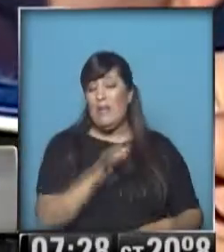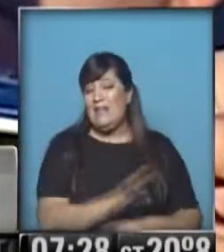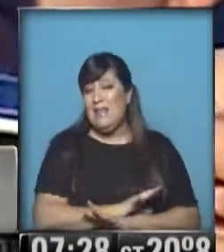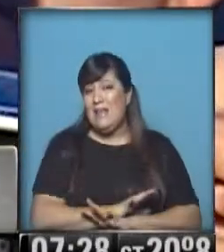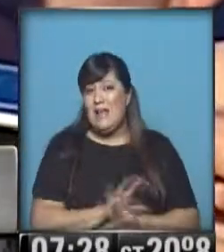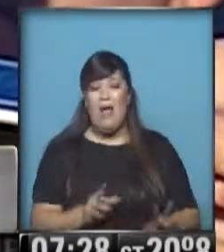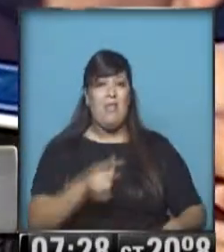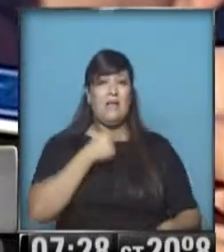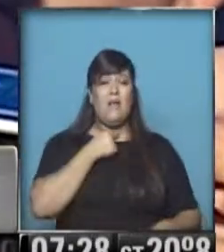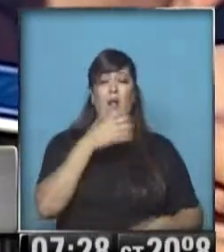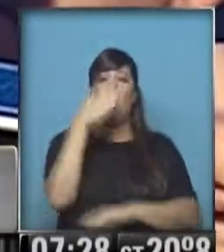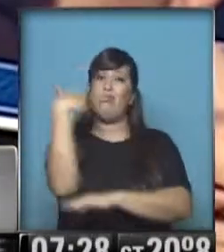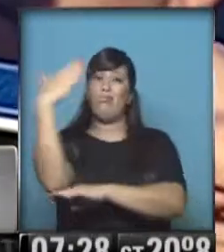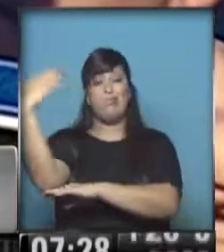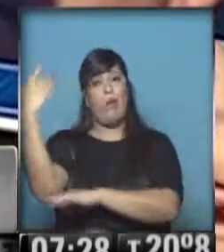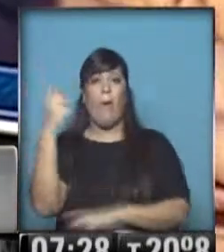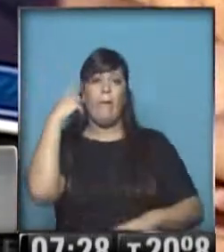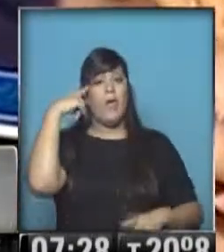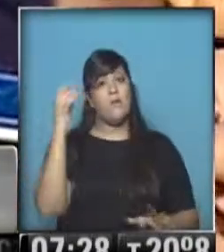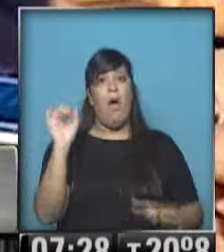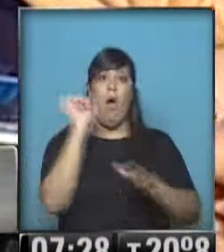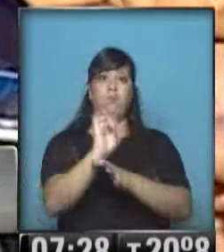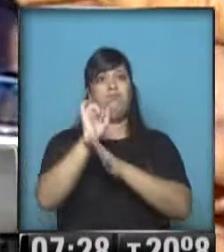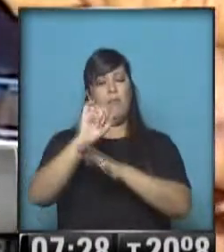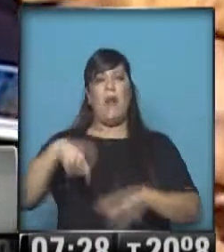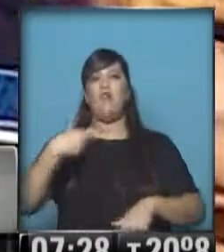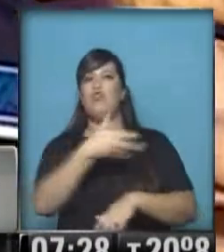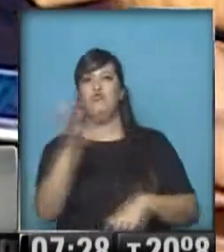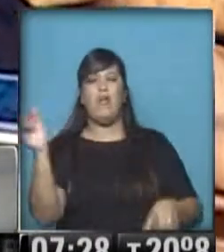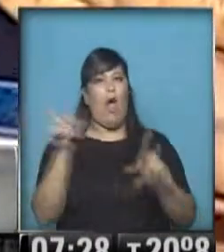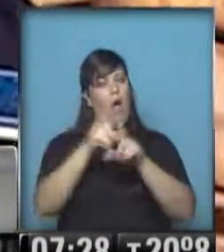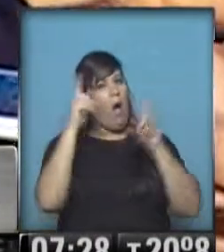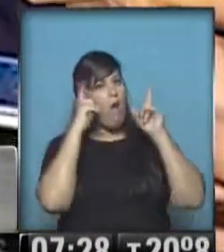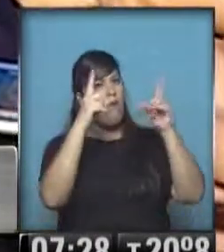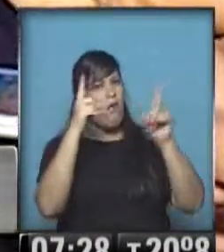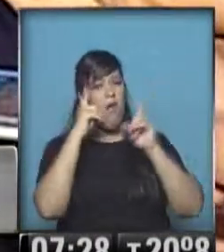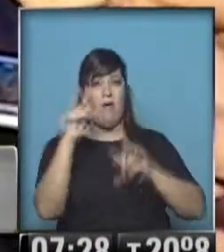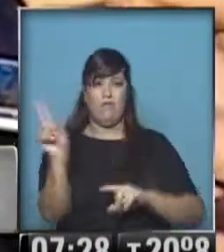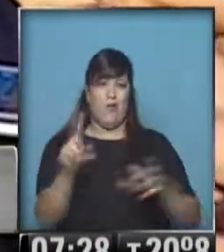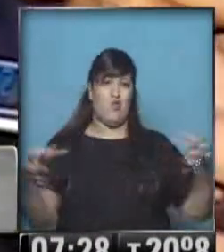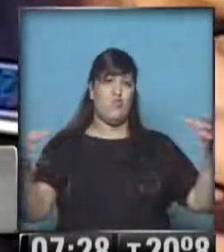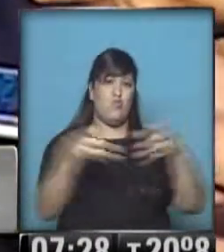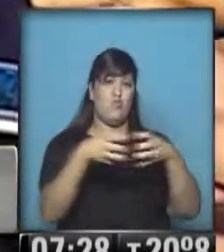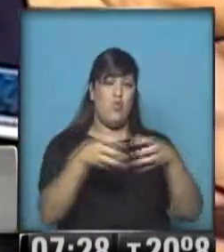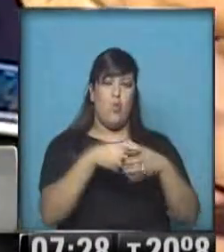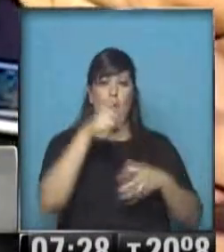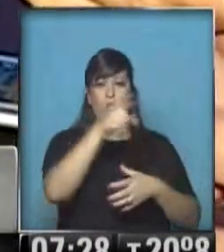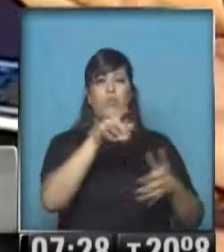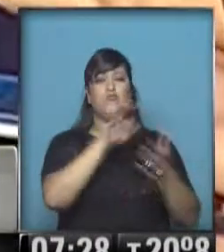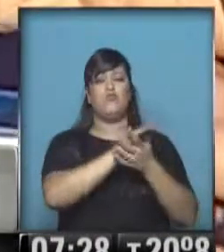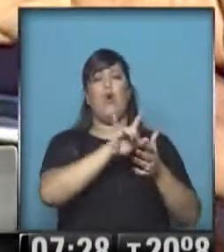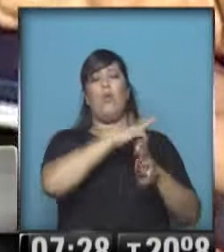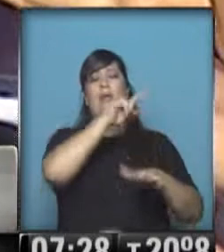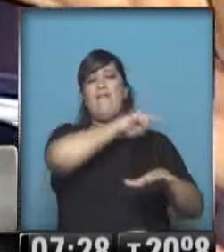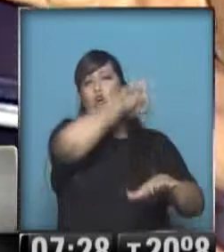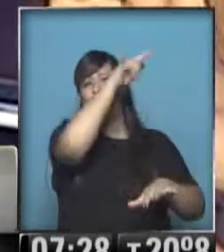que quieren hacer expresiones grandilocuentes para que la sociedad lo compre, más y toda la compañía esta del derribo de los aviones, y son